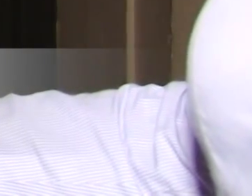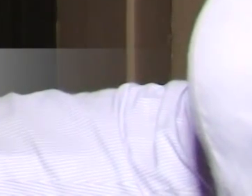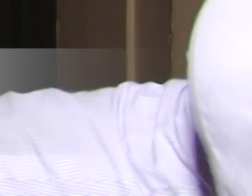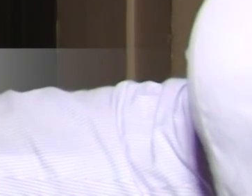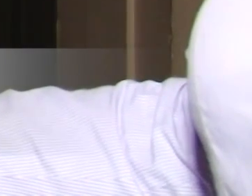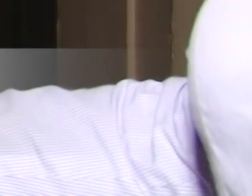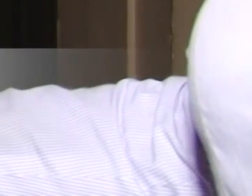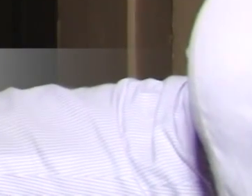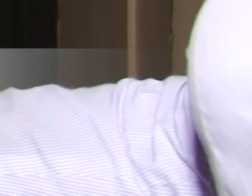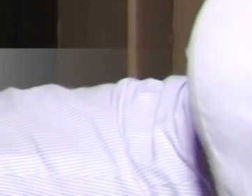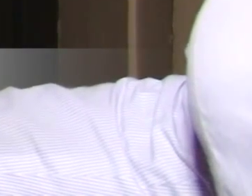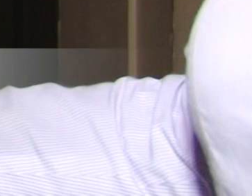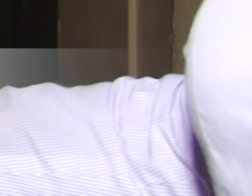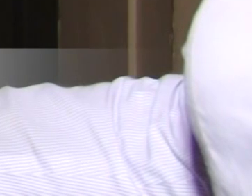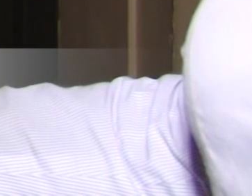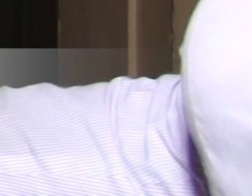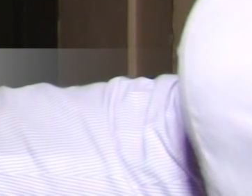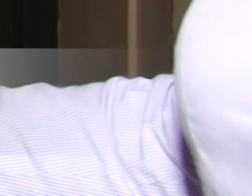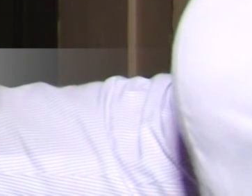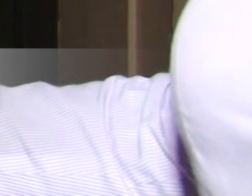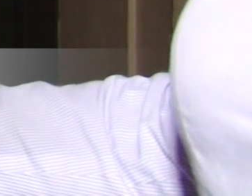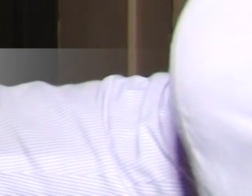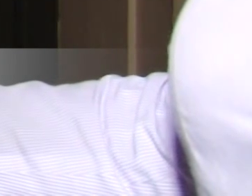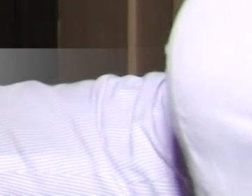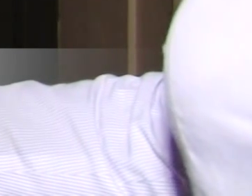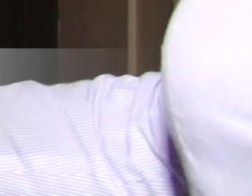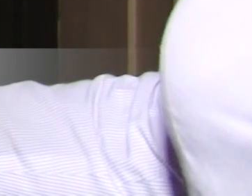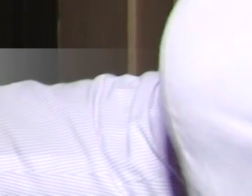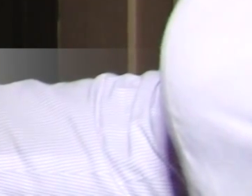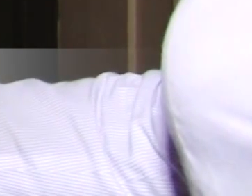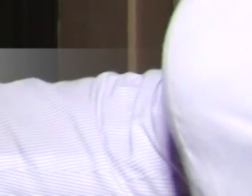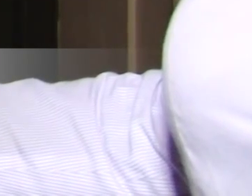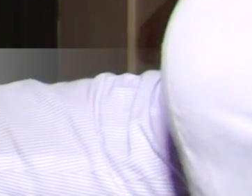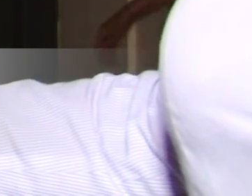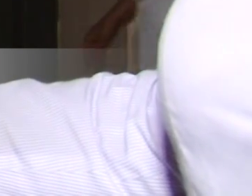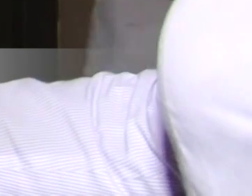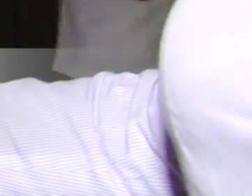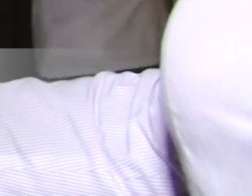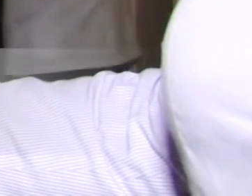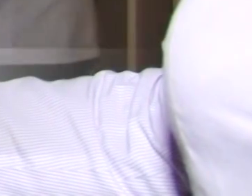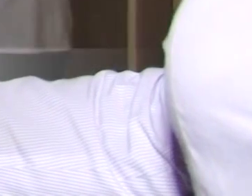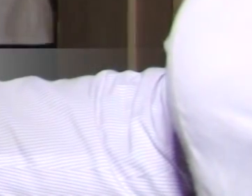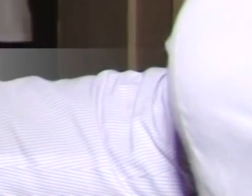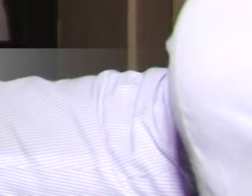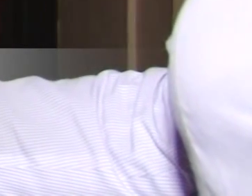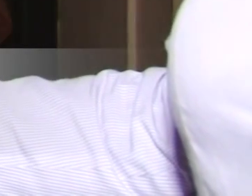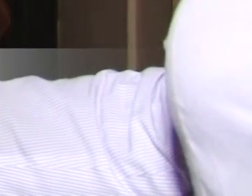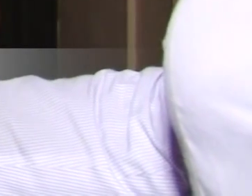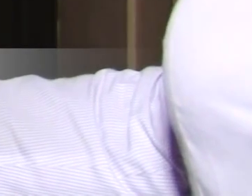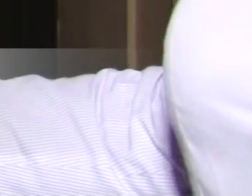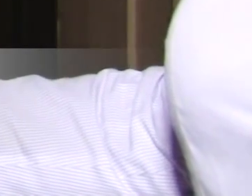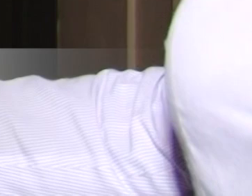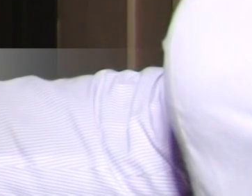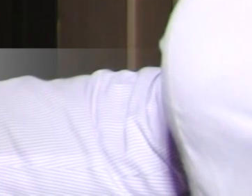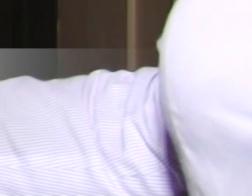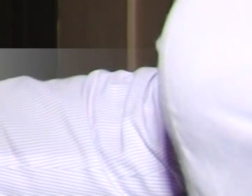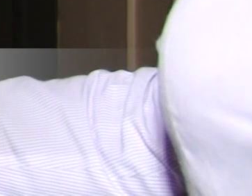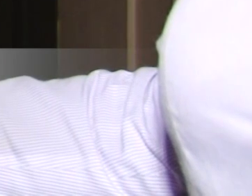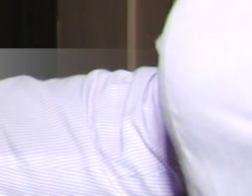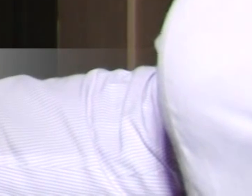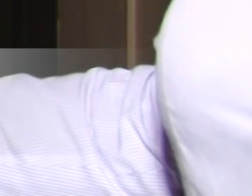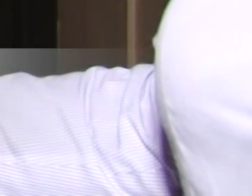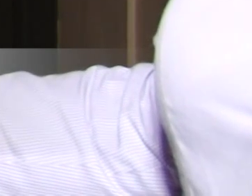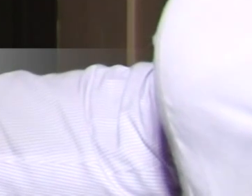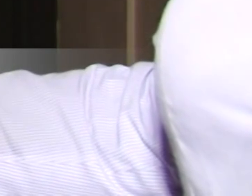al mío, ya que los padres son una raíz fundamental en la familia, son los que nos enseñan nuestros principios, nos instruyen a la fe y nos